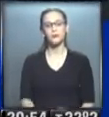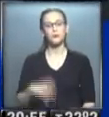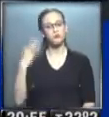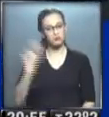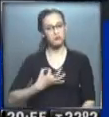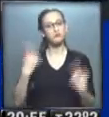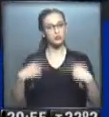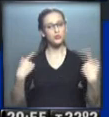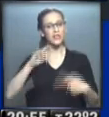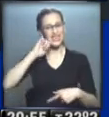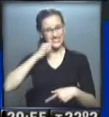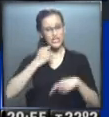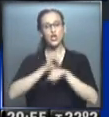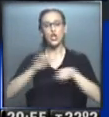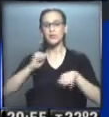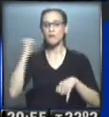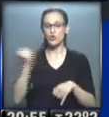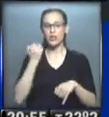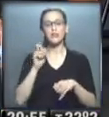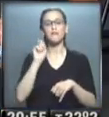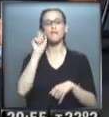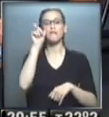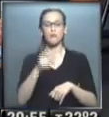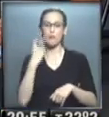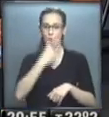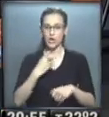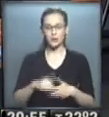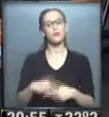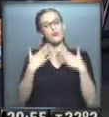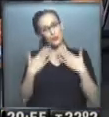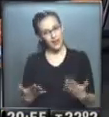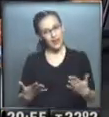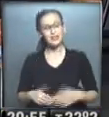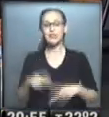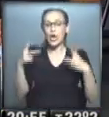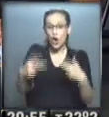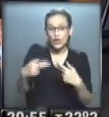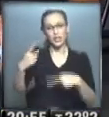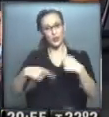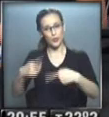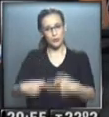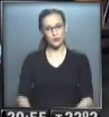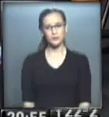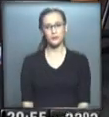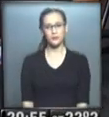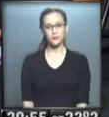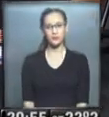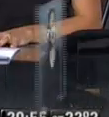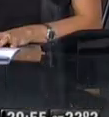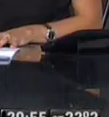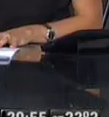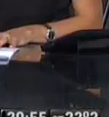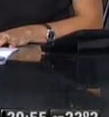Excelente música y una gran noticia para los bolivianos. Muchas gracias, Pedro. Pausa, ya volvemos.